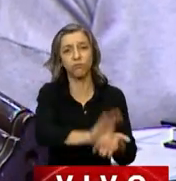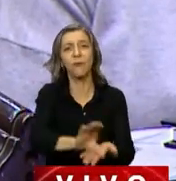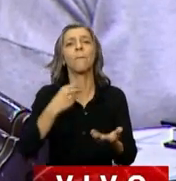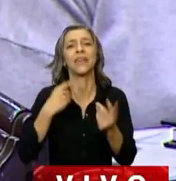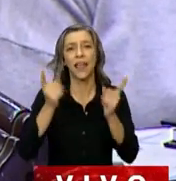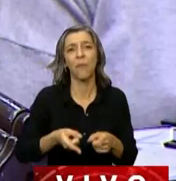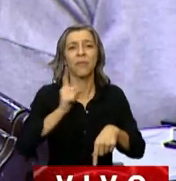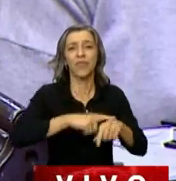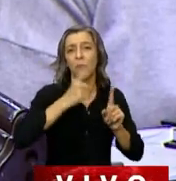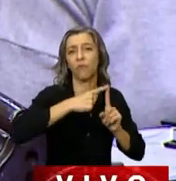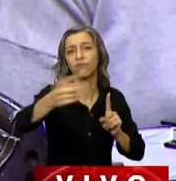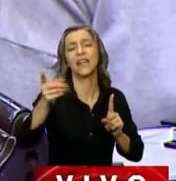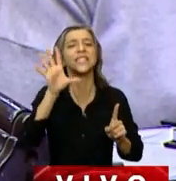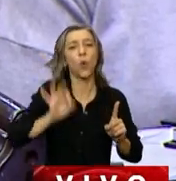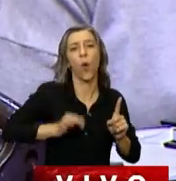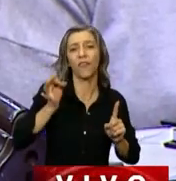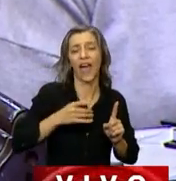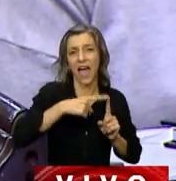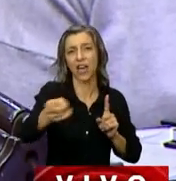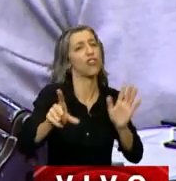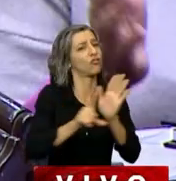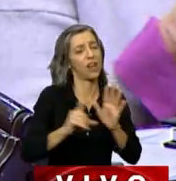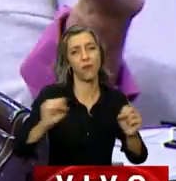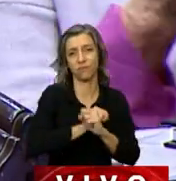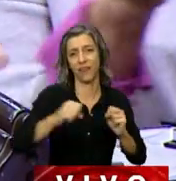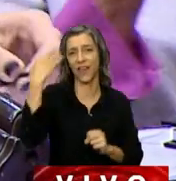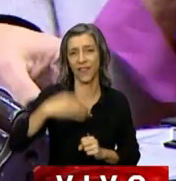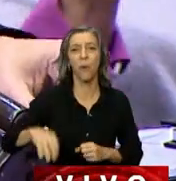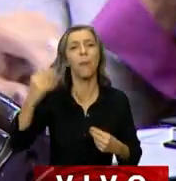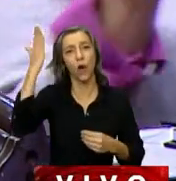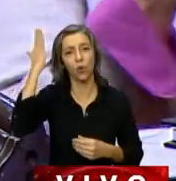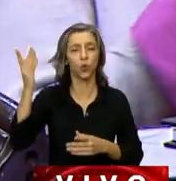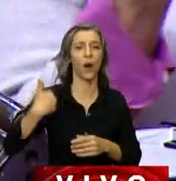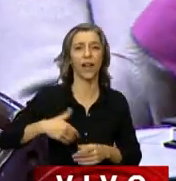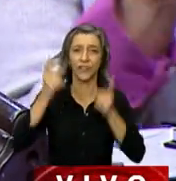sea ley hoy, 50 años de financiamiento para la cultura argentina.